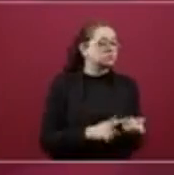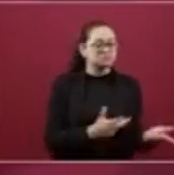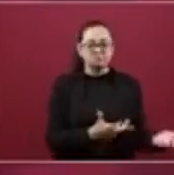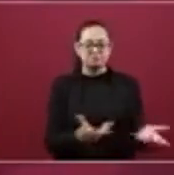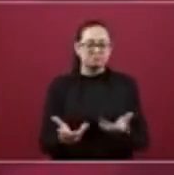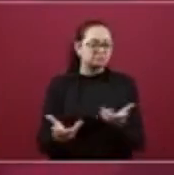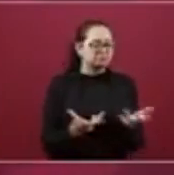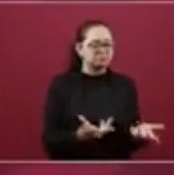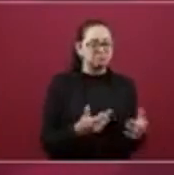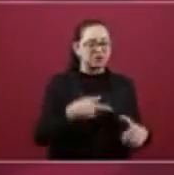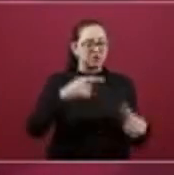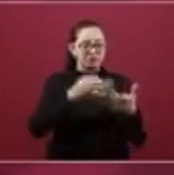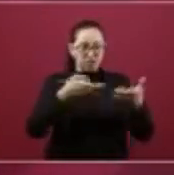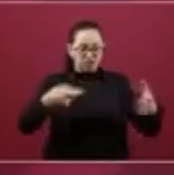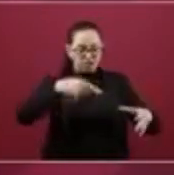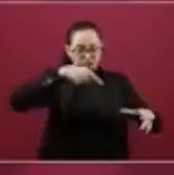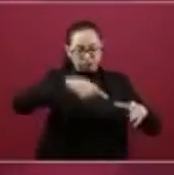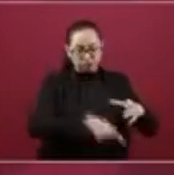han extraído petróleo.